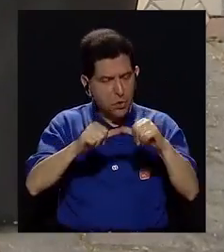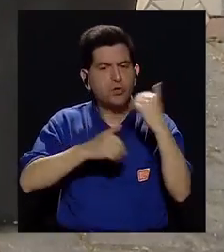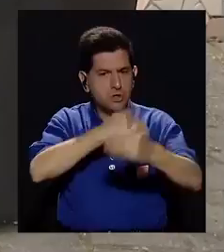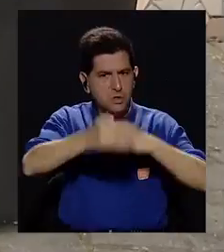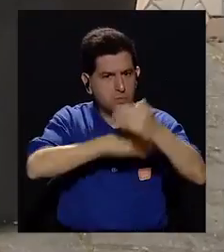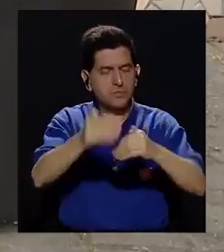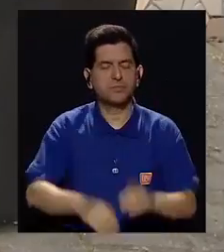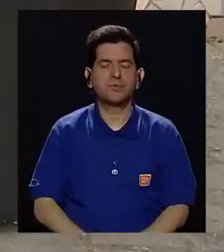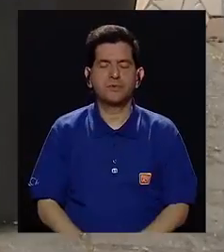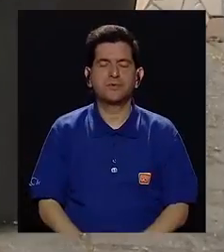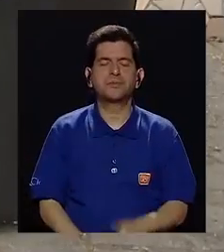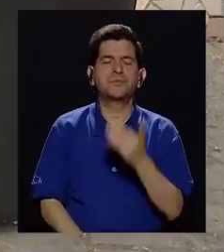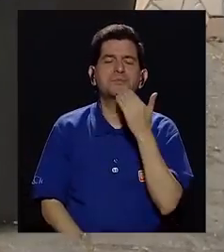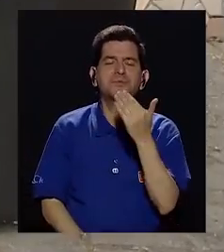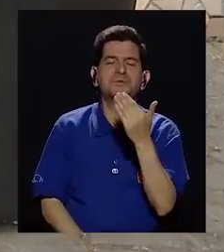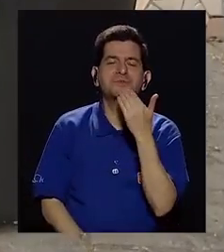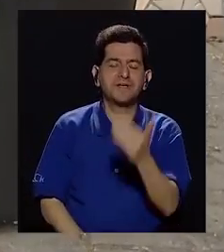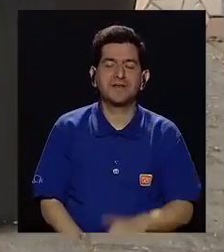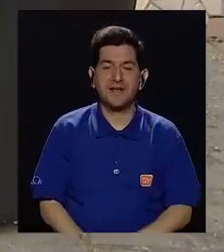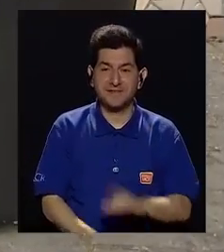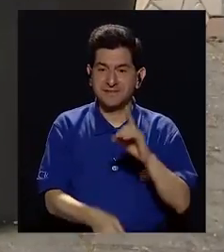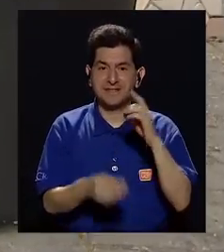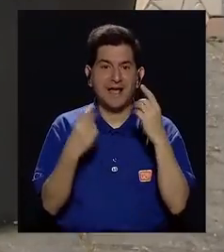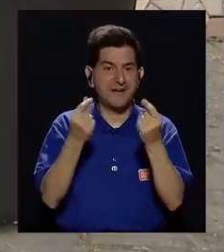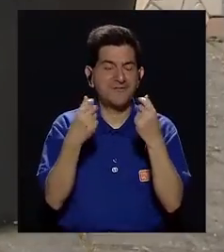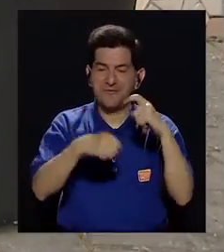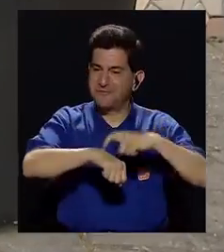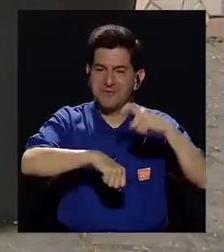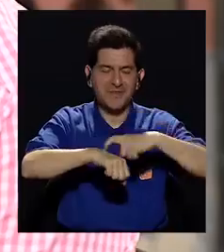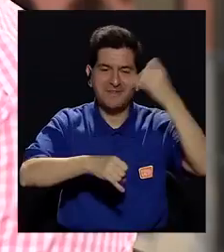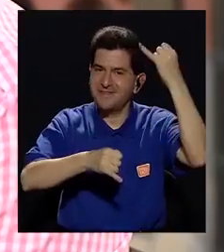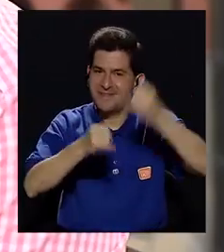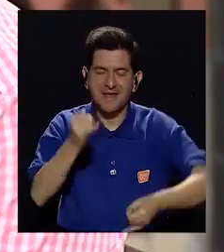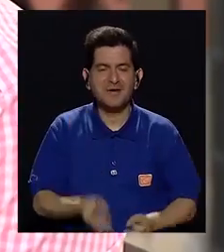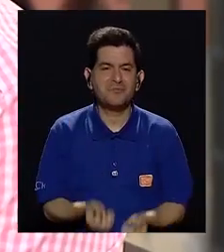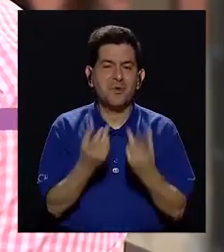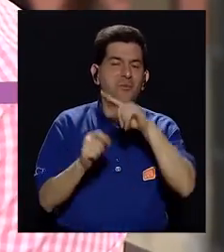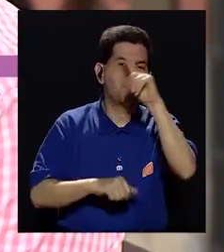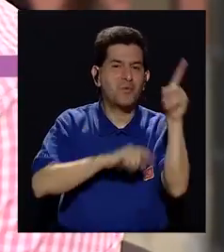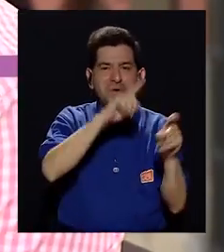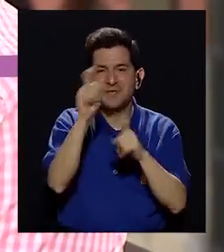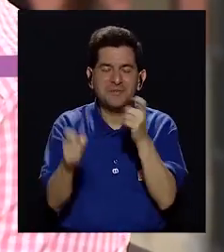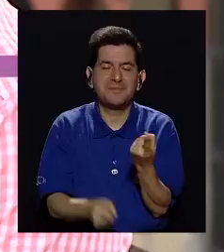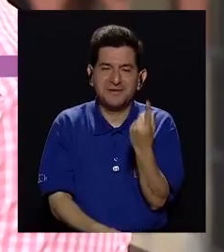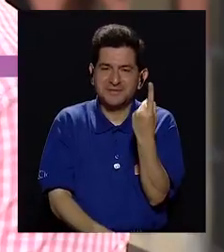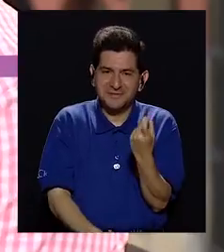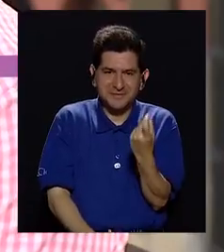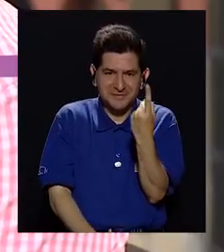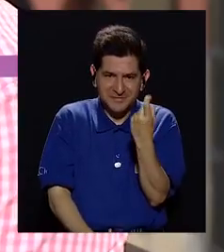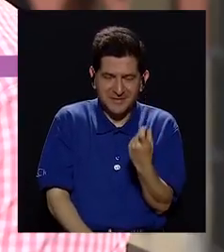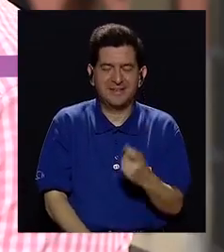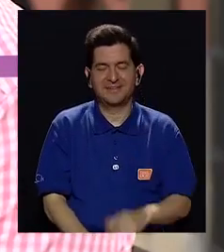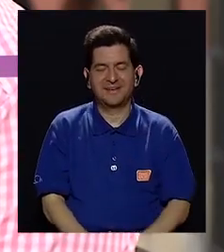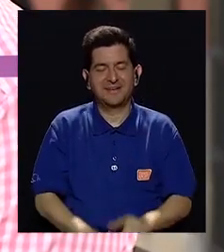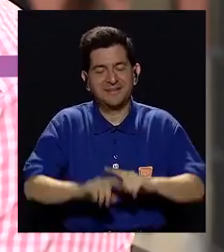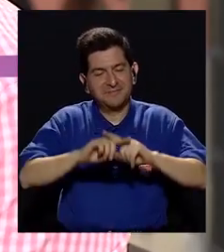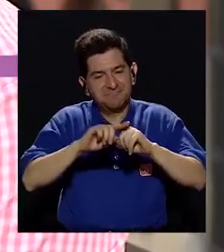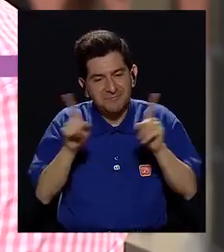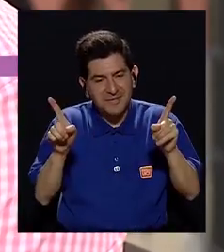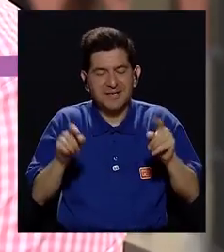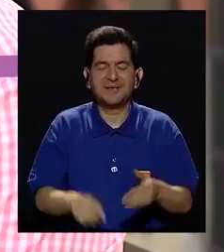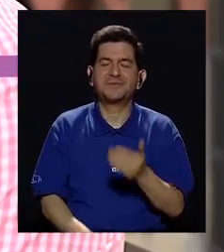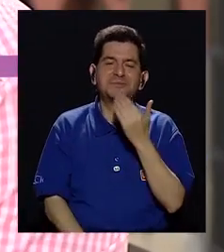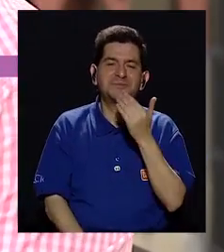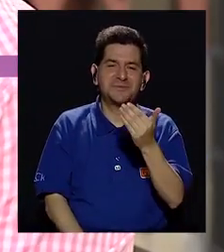constante. Bueno, doctor, muchísimas gracias. De verdad que el tiempo se nos pasó rapidísimo y muchas preguntas se quedaron por aquí en el escrito,